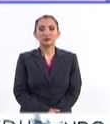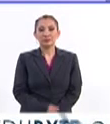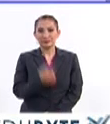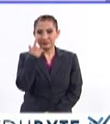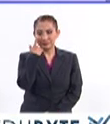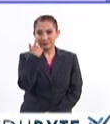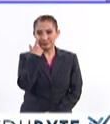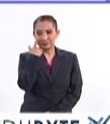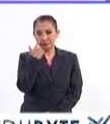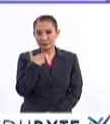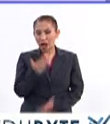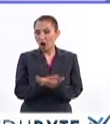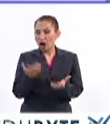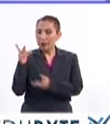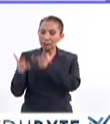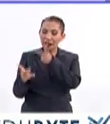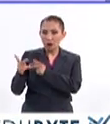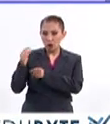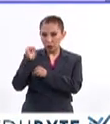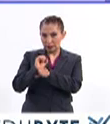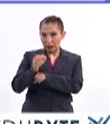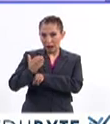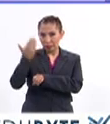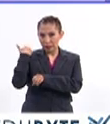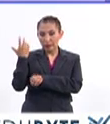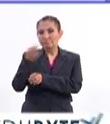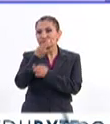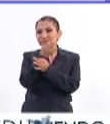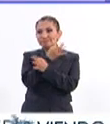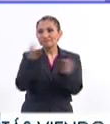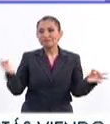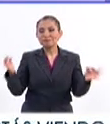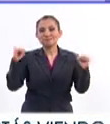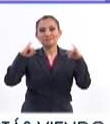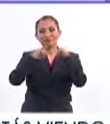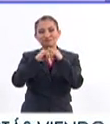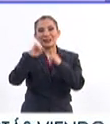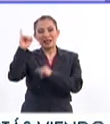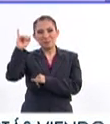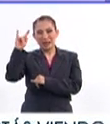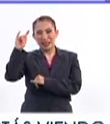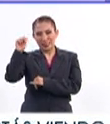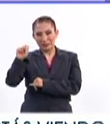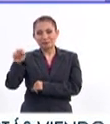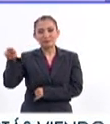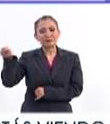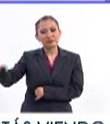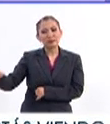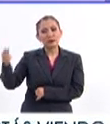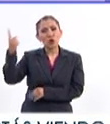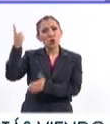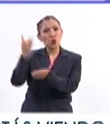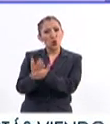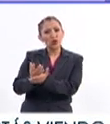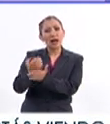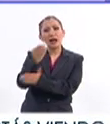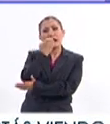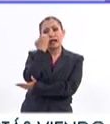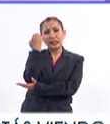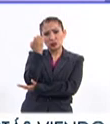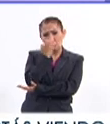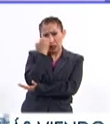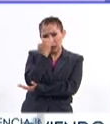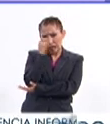Mire, vamos a la siguiente conversación. La semana pasada le dimos a conocer que el Instituto Politécnico Nacional es la única